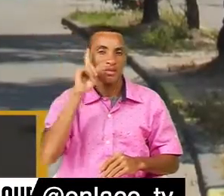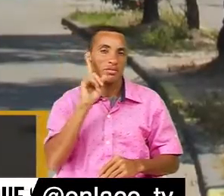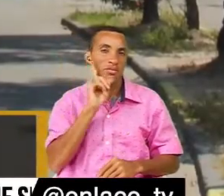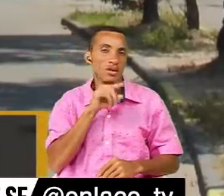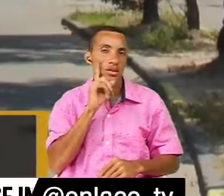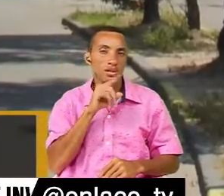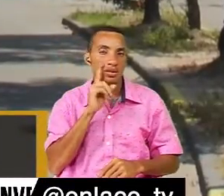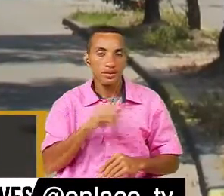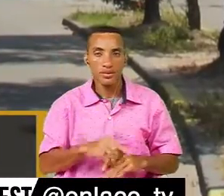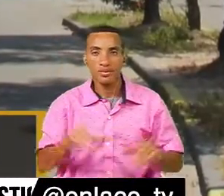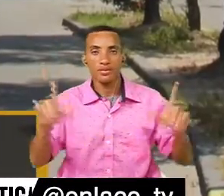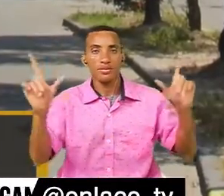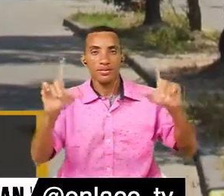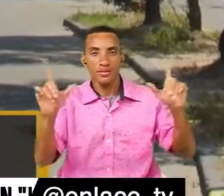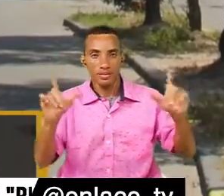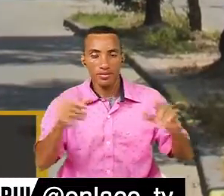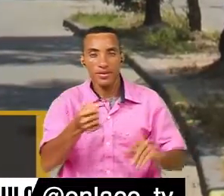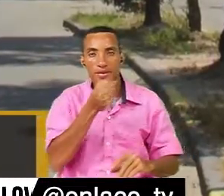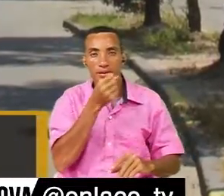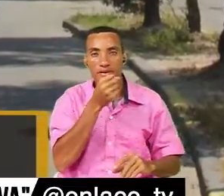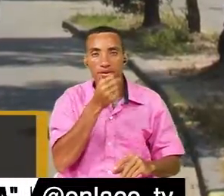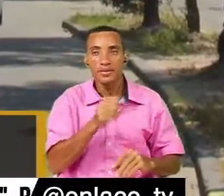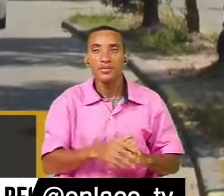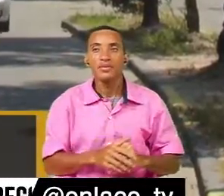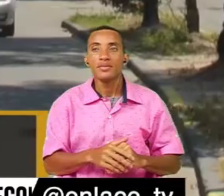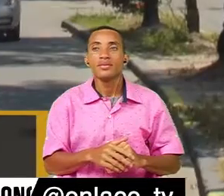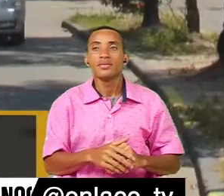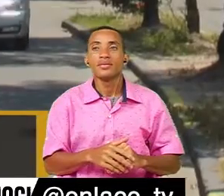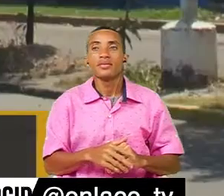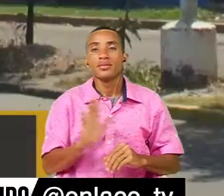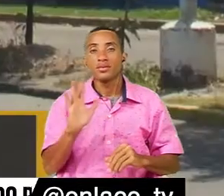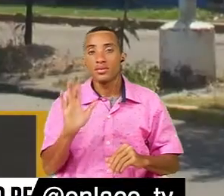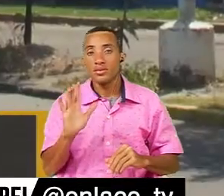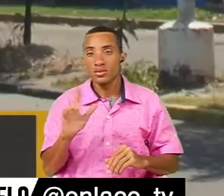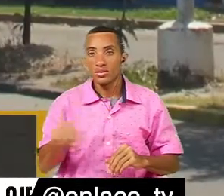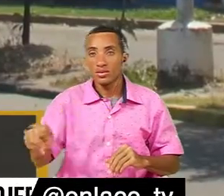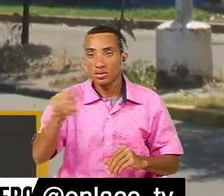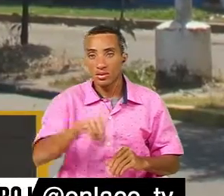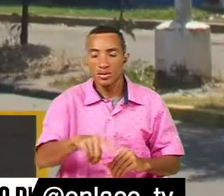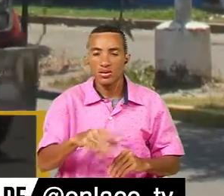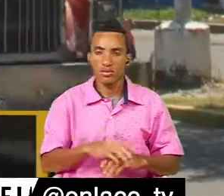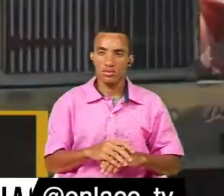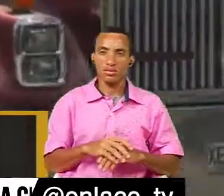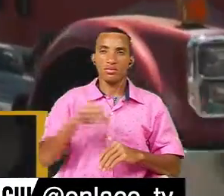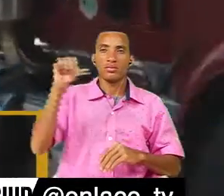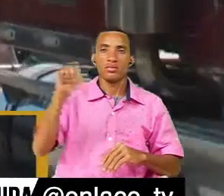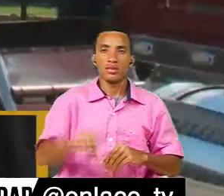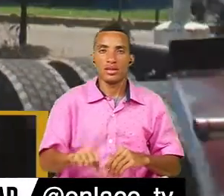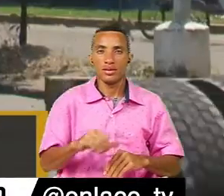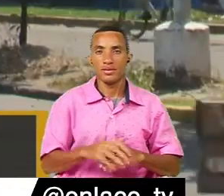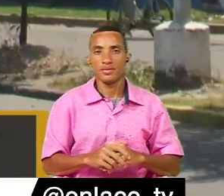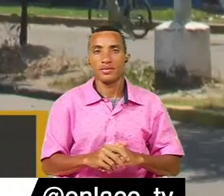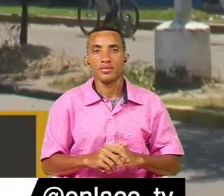por la televisión, simplemente por los noticieros. Entonces, donde nos vienen haciendo quedar mal a nosotros como transportadores, para que